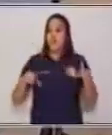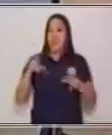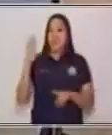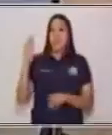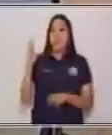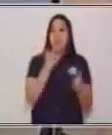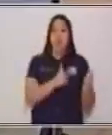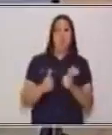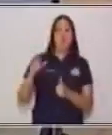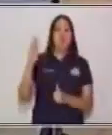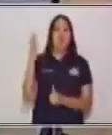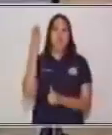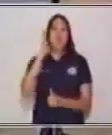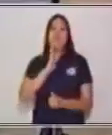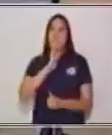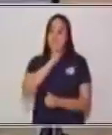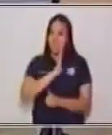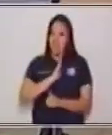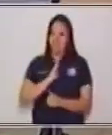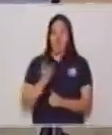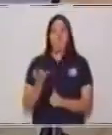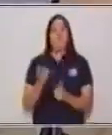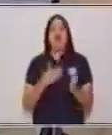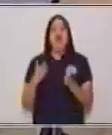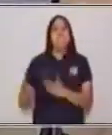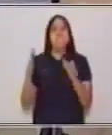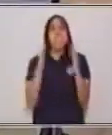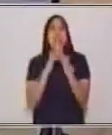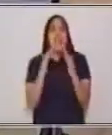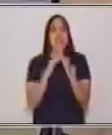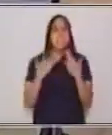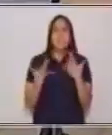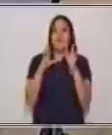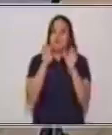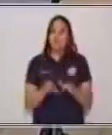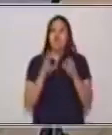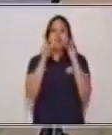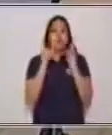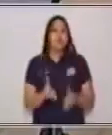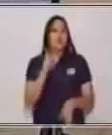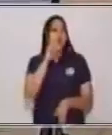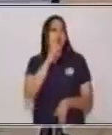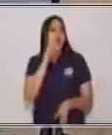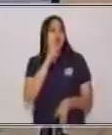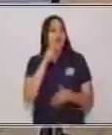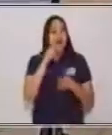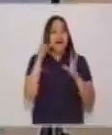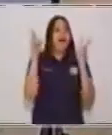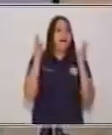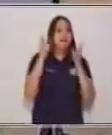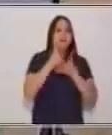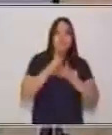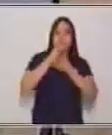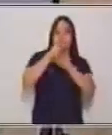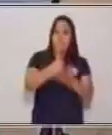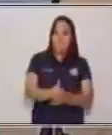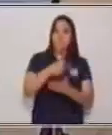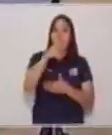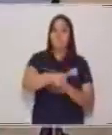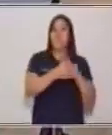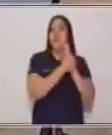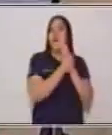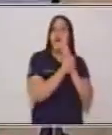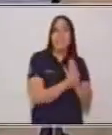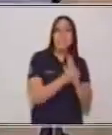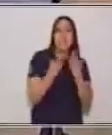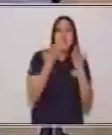bachillerato. Si en casa hay alguna persona con discapacidad, este tema les ayudará a ejercitar habilidades y destrezas